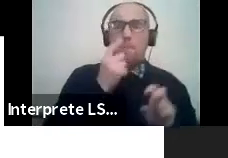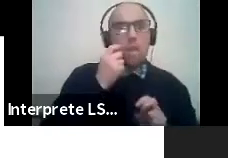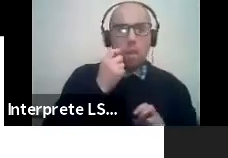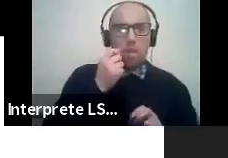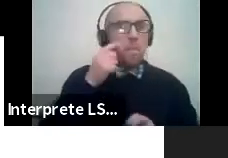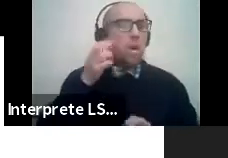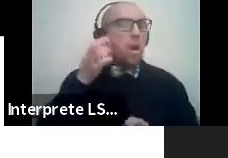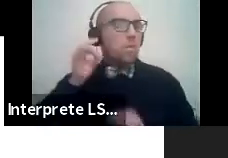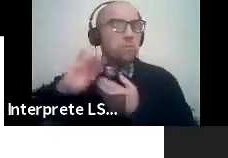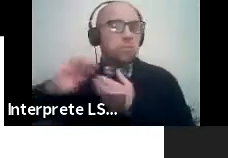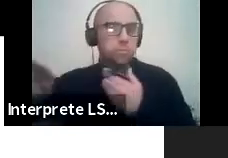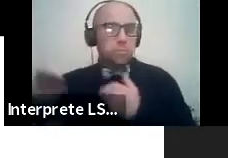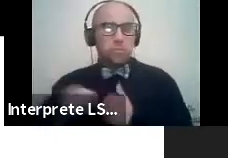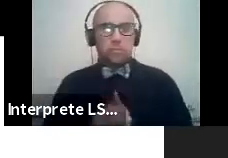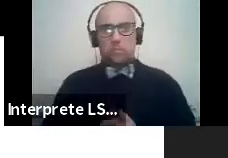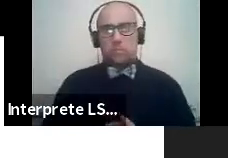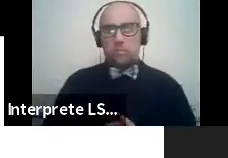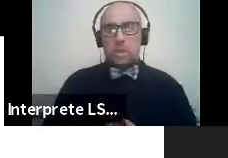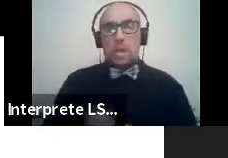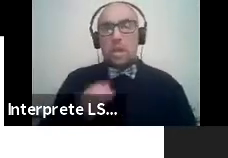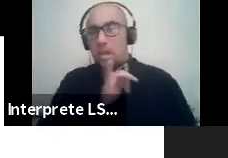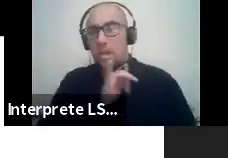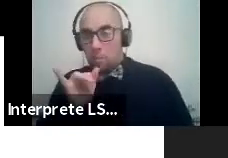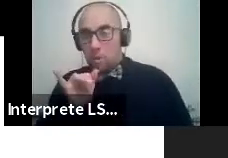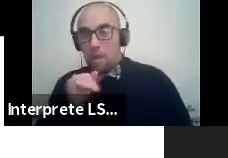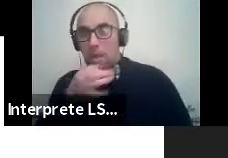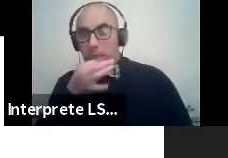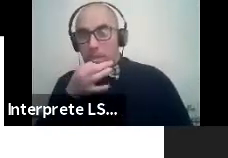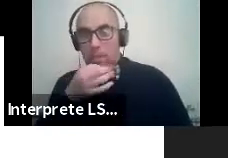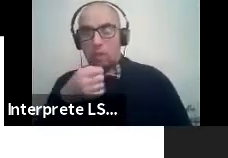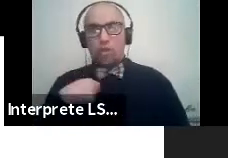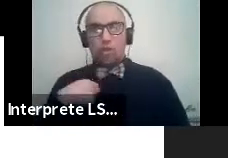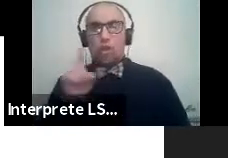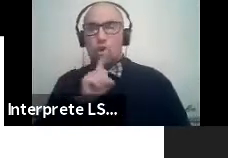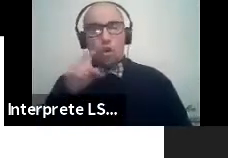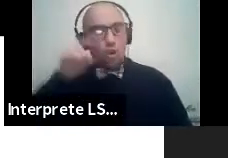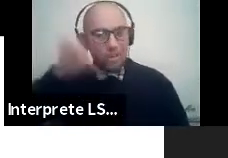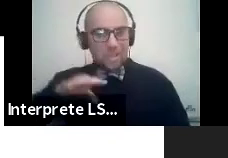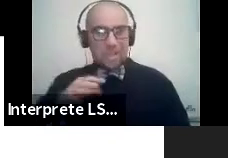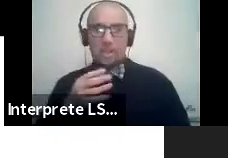yo no soy una persona matemática, en el caso de las mujeres.